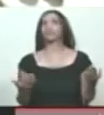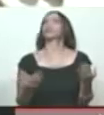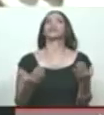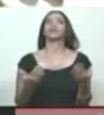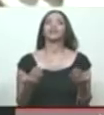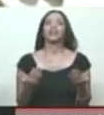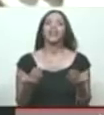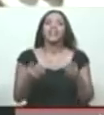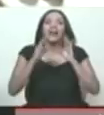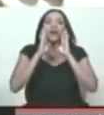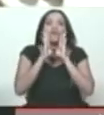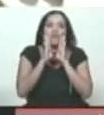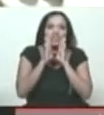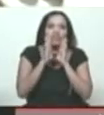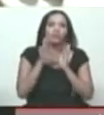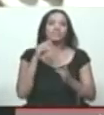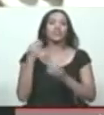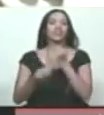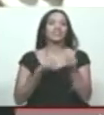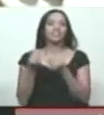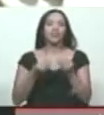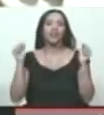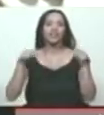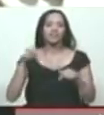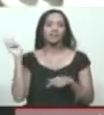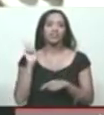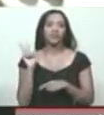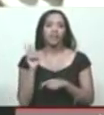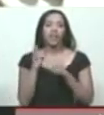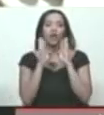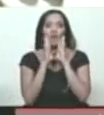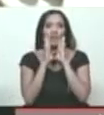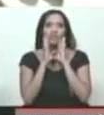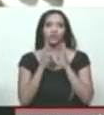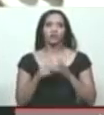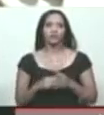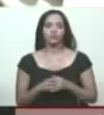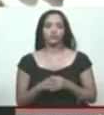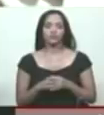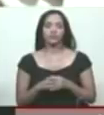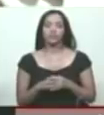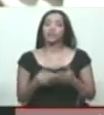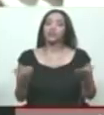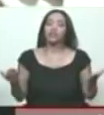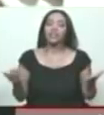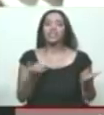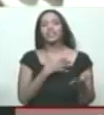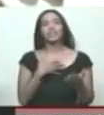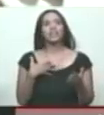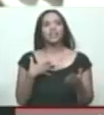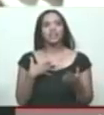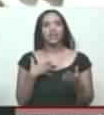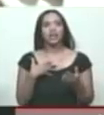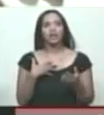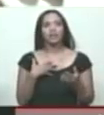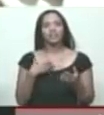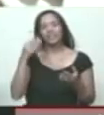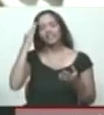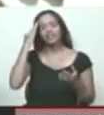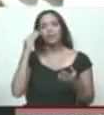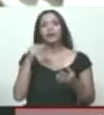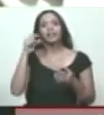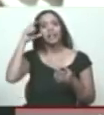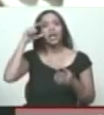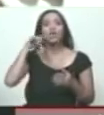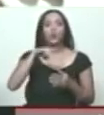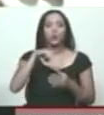Es la confesión de lo que ellos hicieron aquí en Venezuela, la confesión. Así es. Y quiero que sepa, el día lunes en